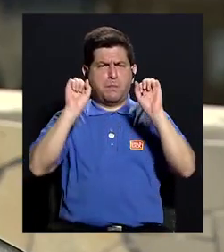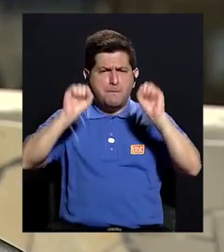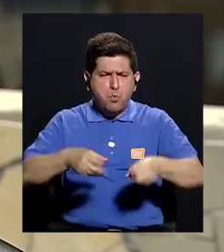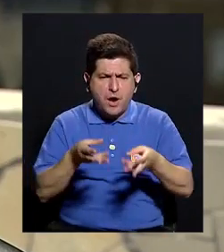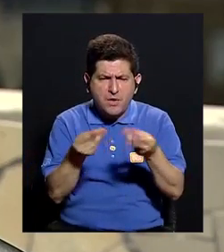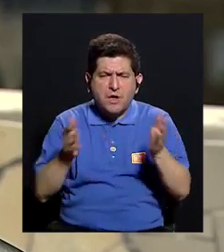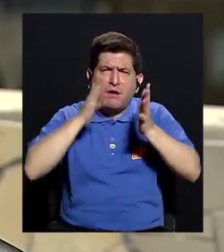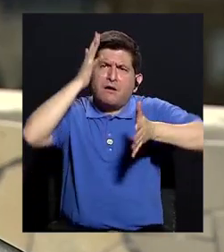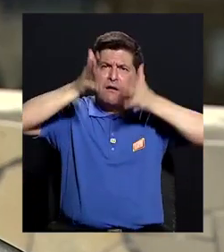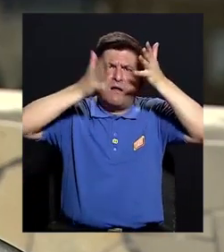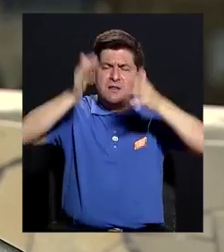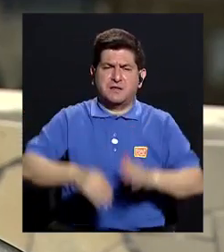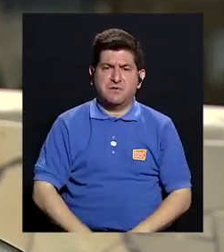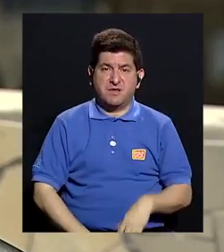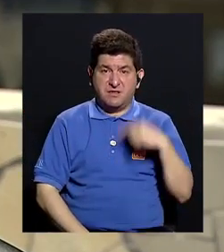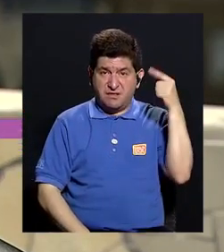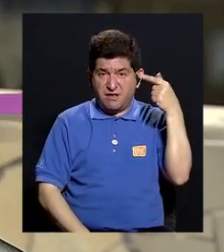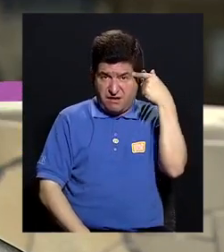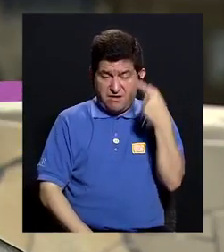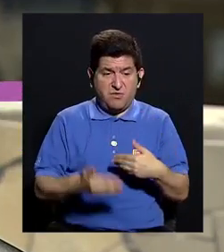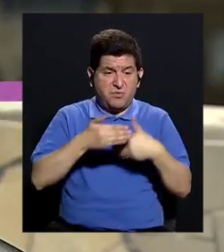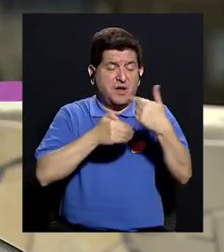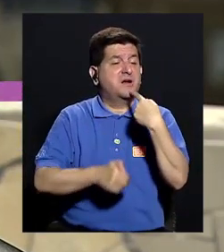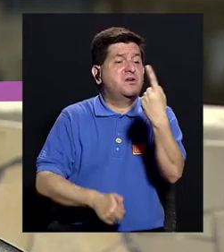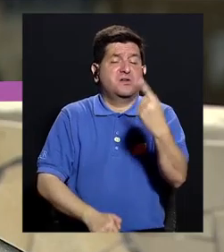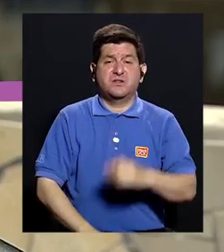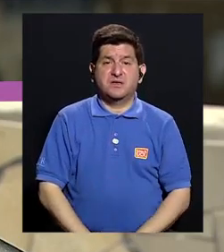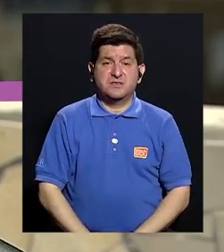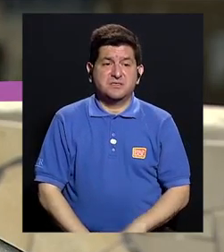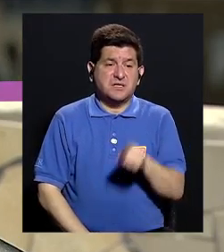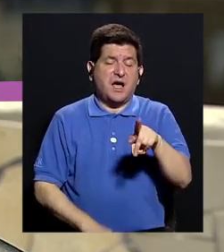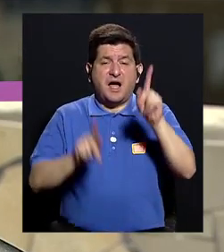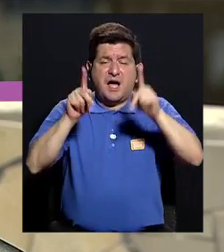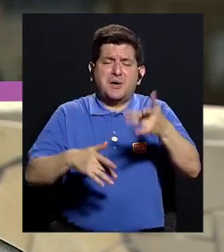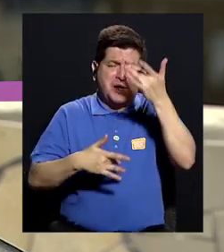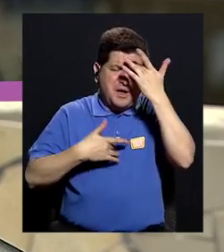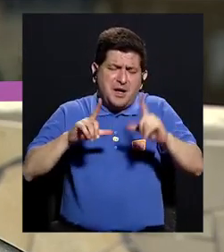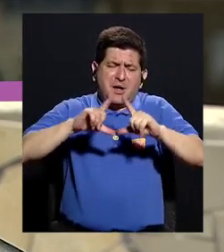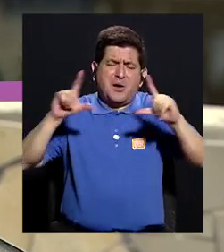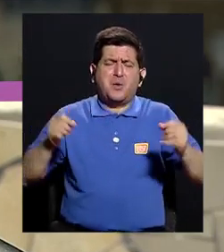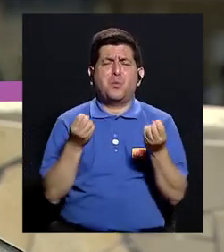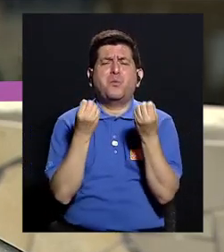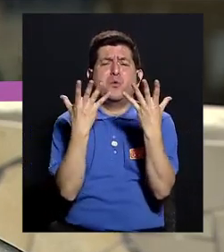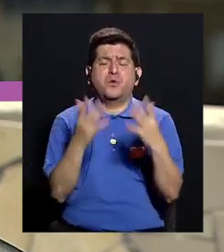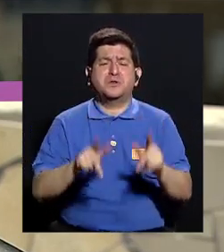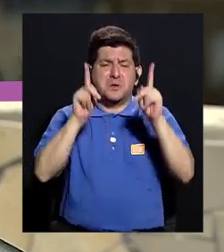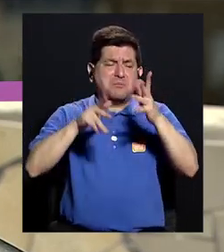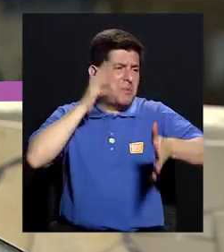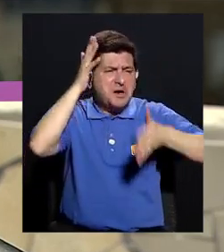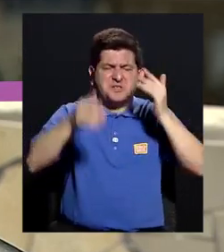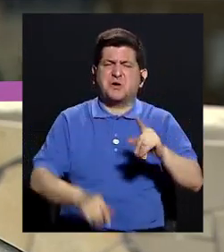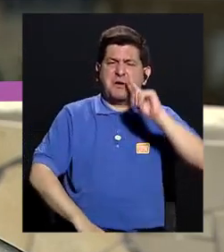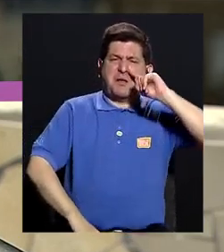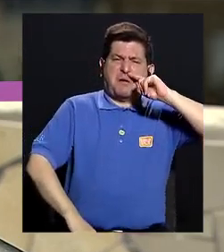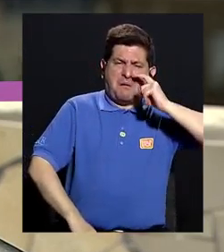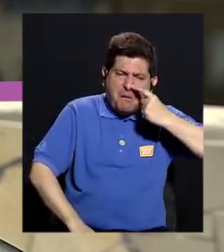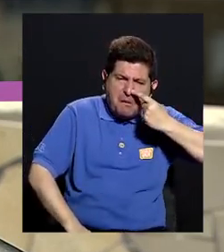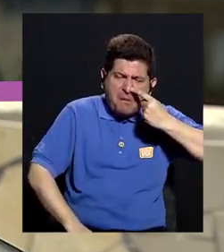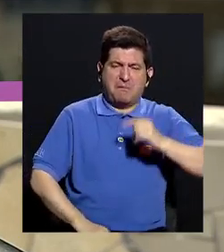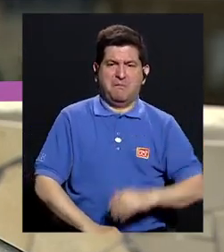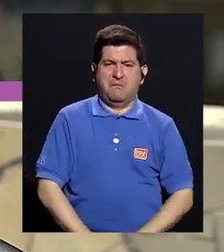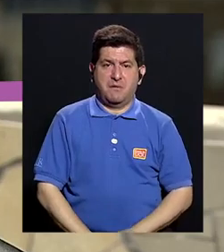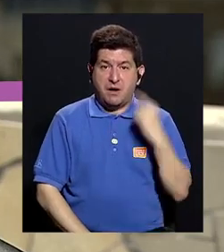producir creatividad y después un gobierno dice es que se están incapacitando mucho la gente no es creativa está aburrida